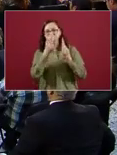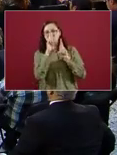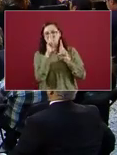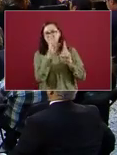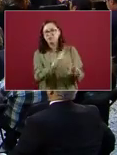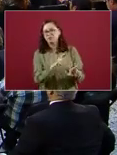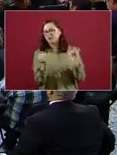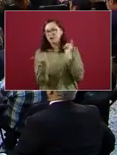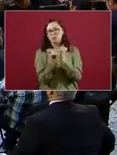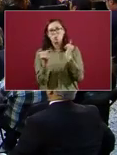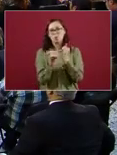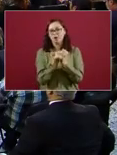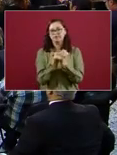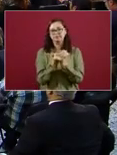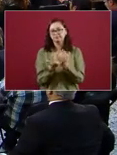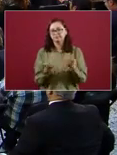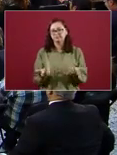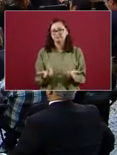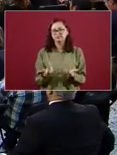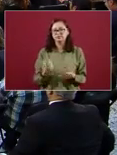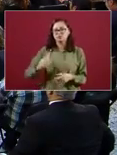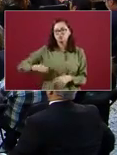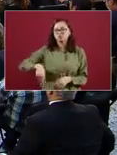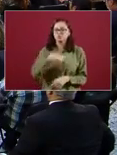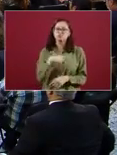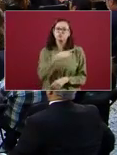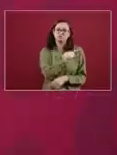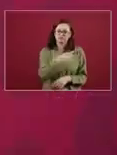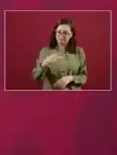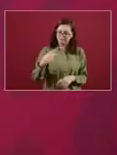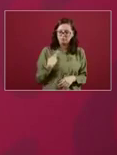vamos a ser respetados, afuera.